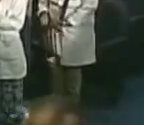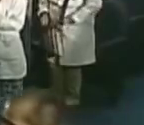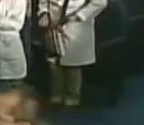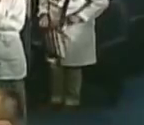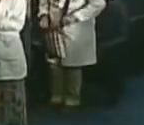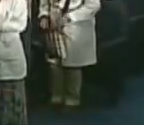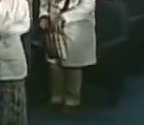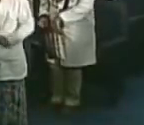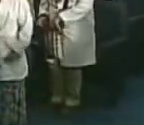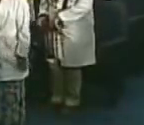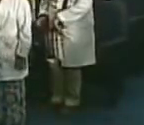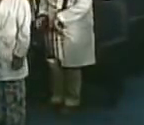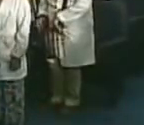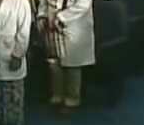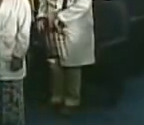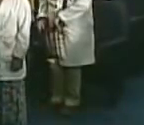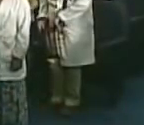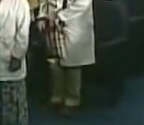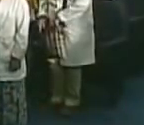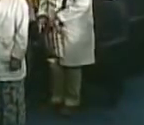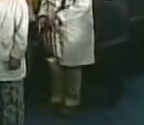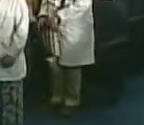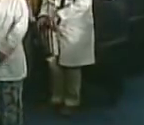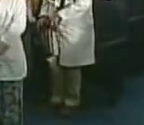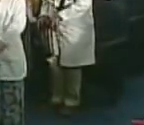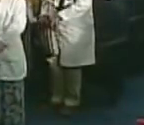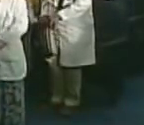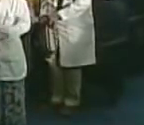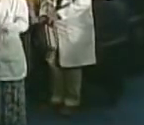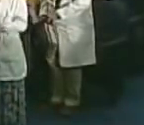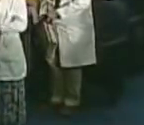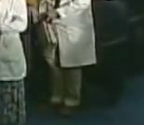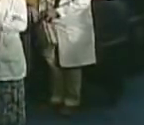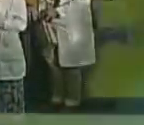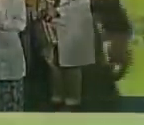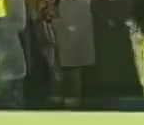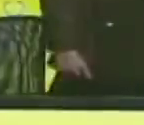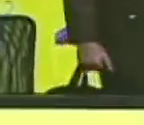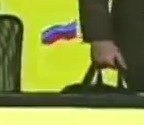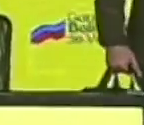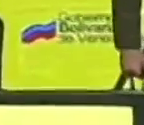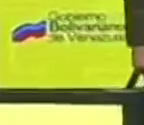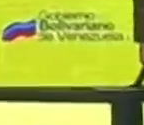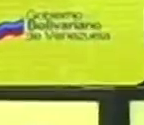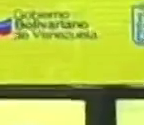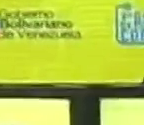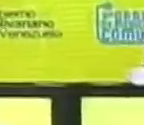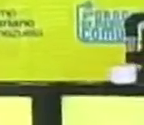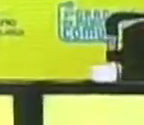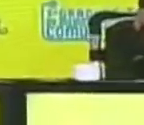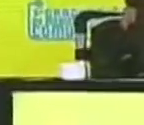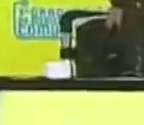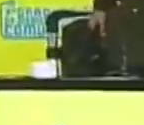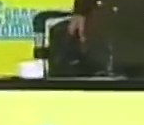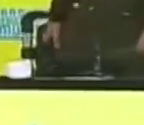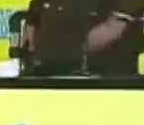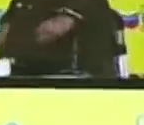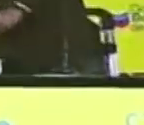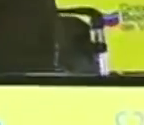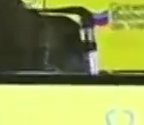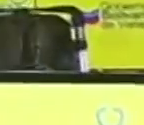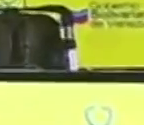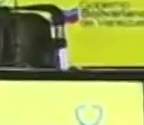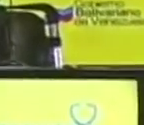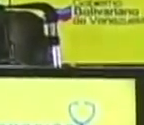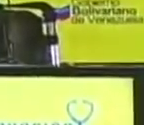de 2053 médicos integrales comunitarios de la Universidad de las Ciencias para la Salud, Hugo Chávez.